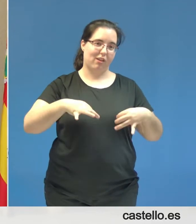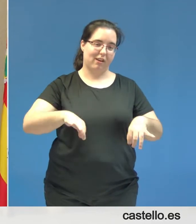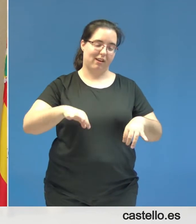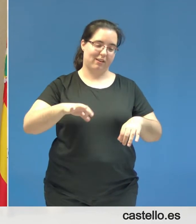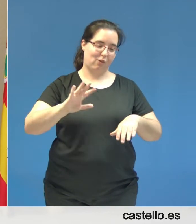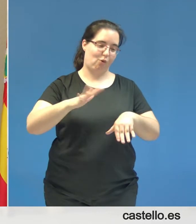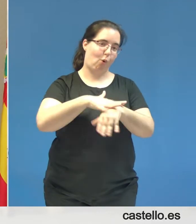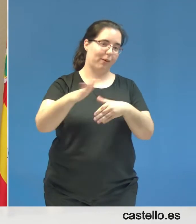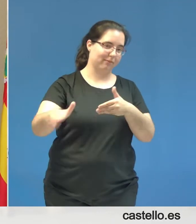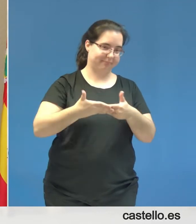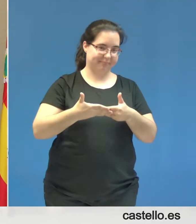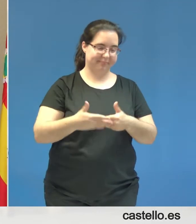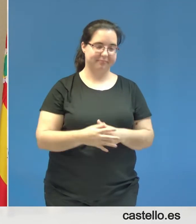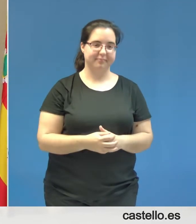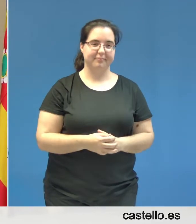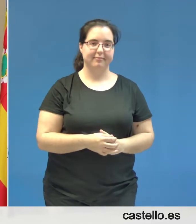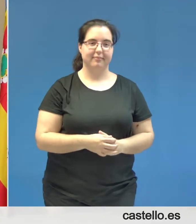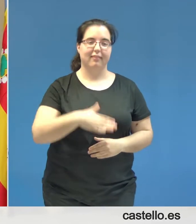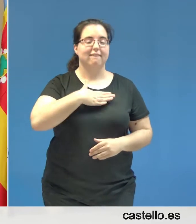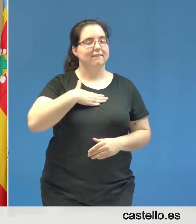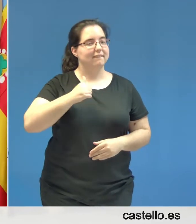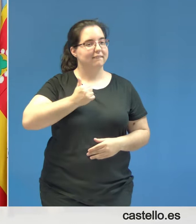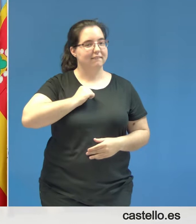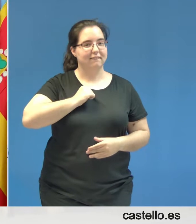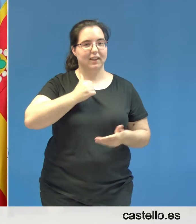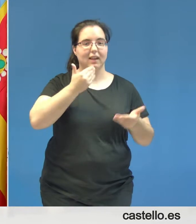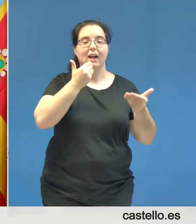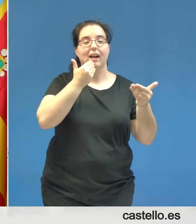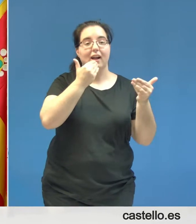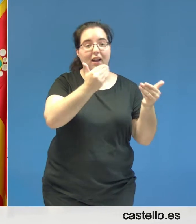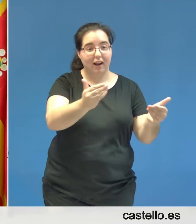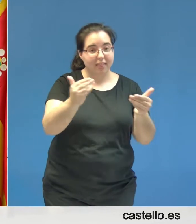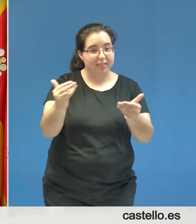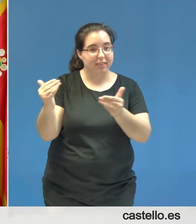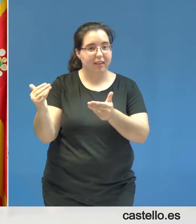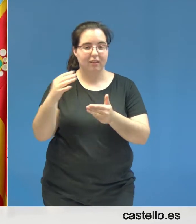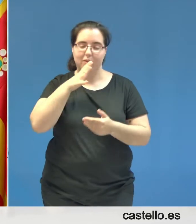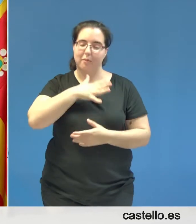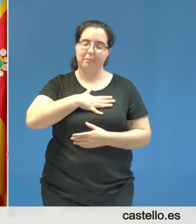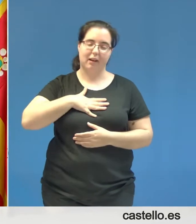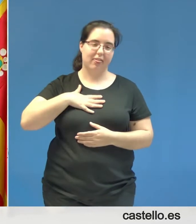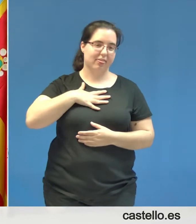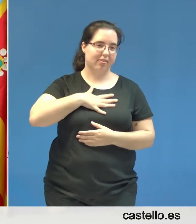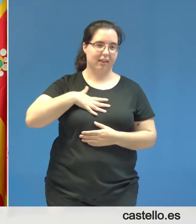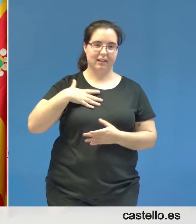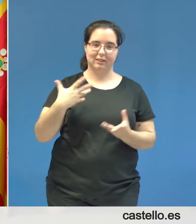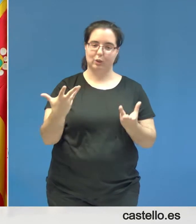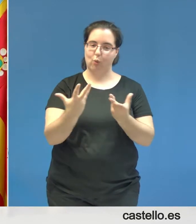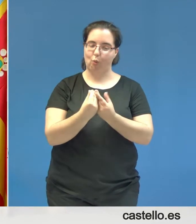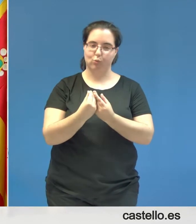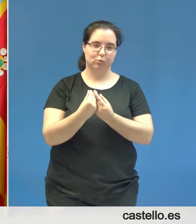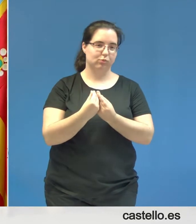legislatura para agradecer y deciros que ha sido un placer y un honor compartir con todos